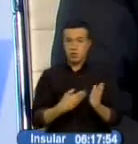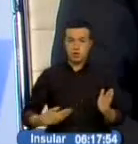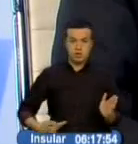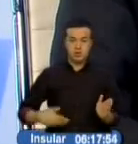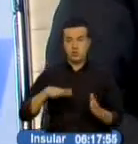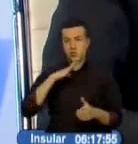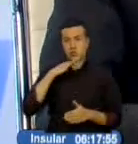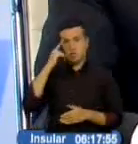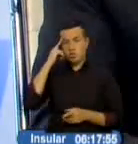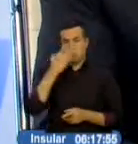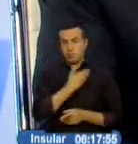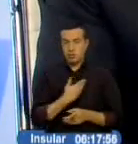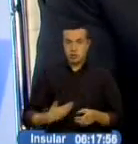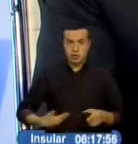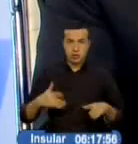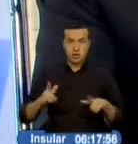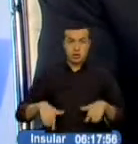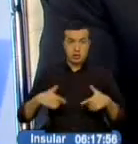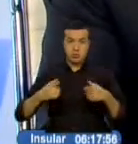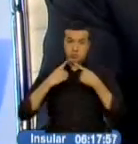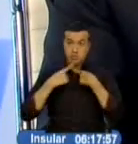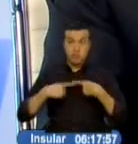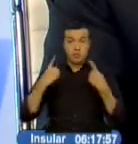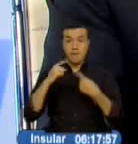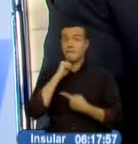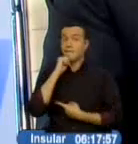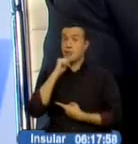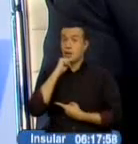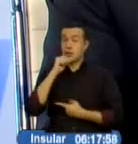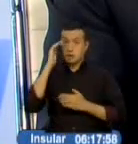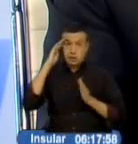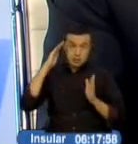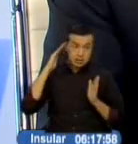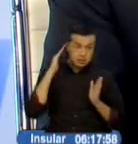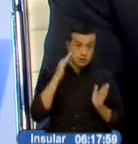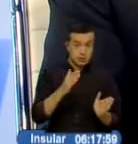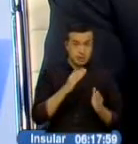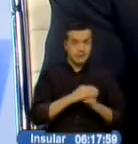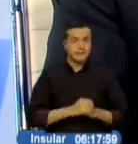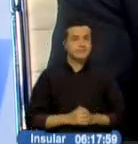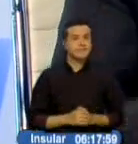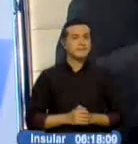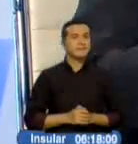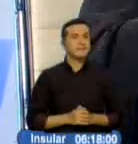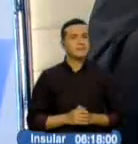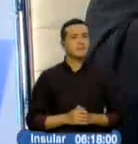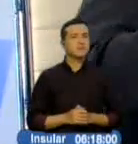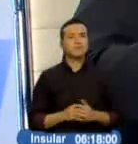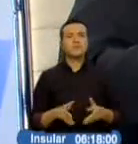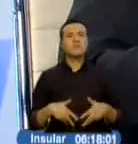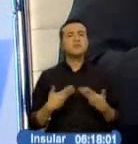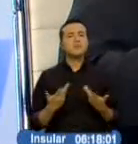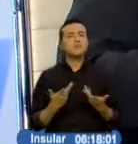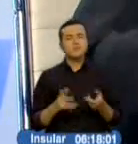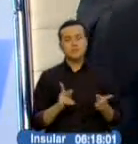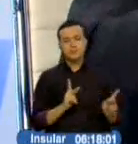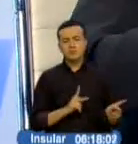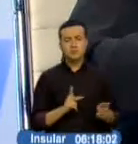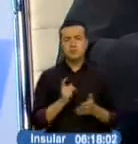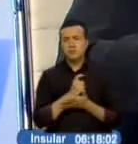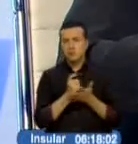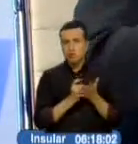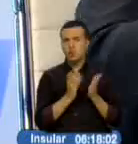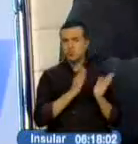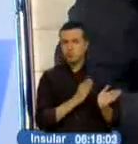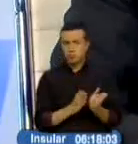presidente Correa como el presidente Moreno han dicho que ahí hay una tarea pendiente. ¿Cómo se va a diseñar? ¿Y quiénes